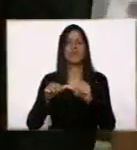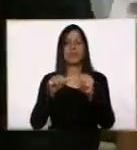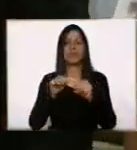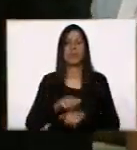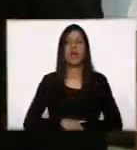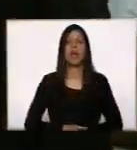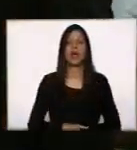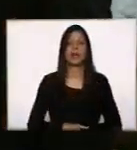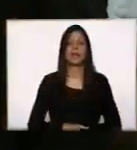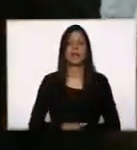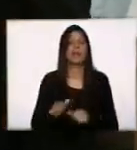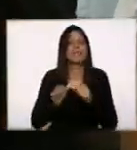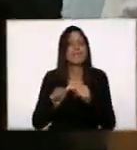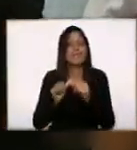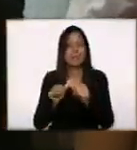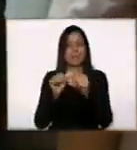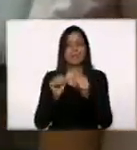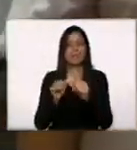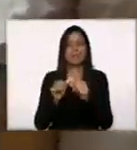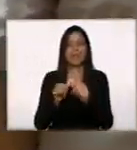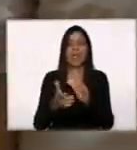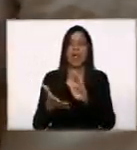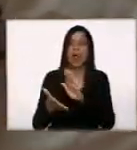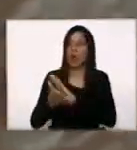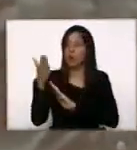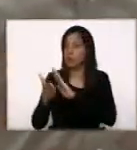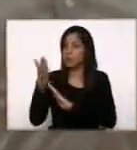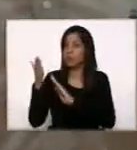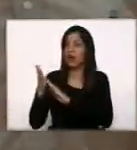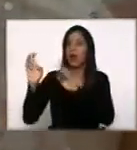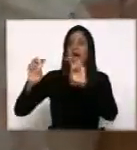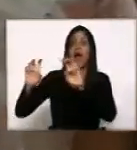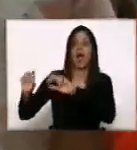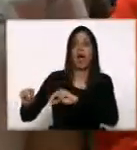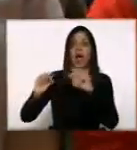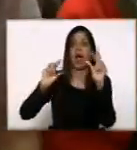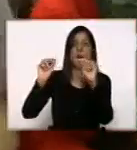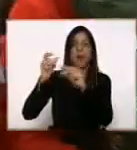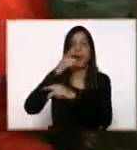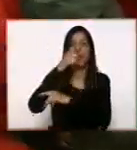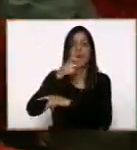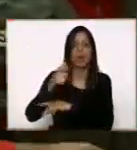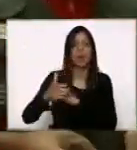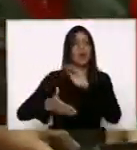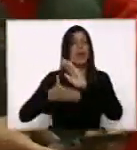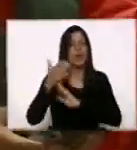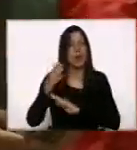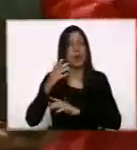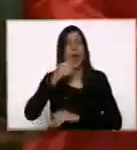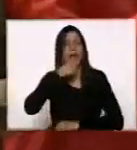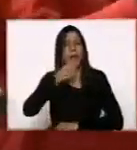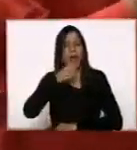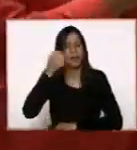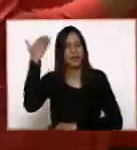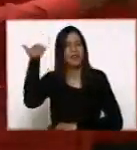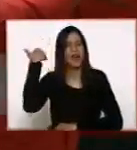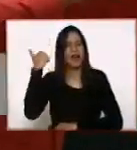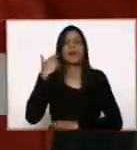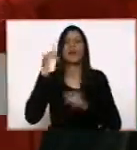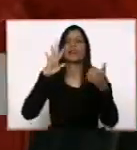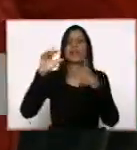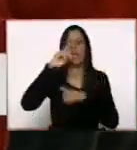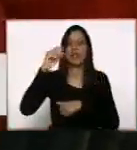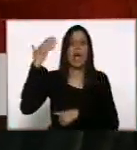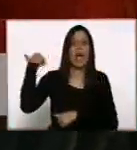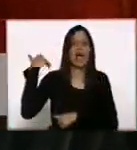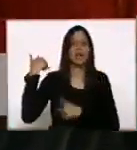Y de aquí nos vamos, al terminar la sesión, junto a nuestro pueblo, como se fue Fabricio Ojeda, como se fueron en los años 60 a luchar por la